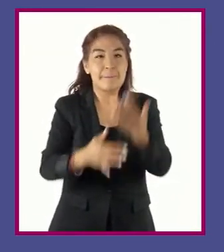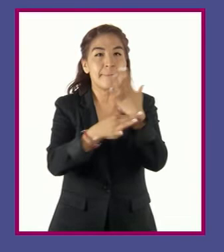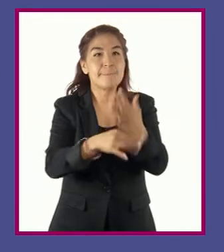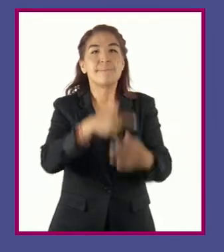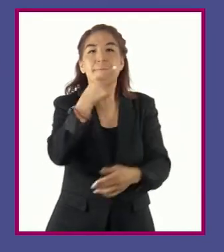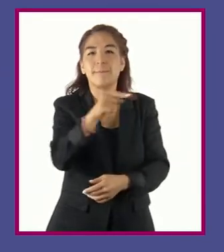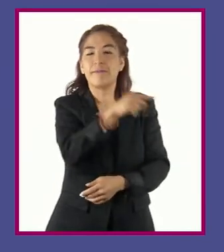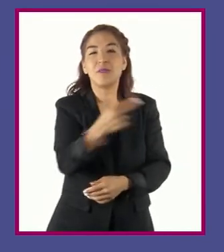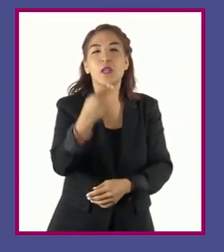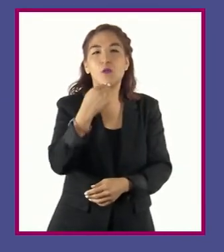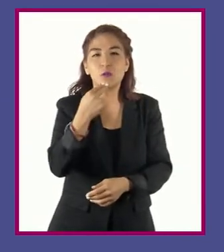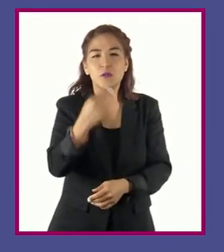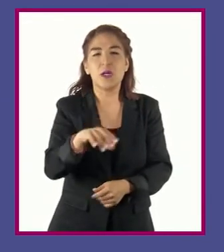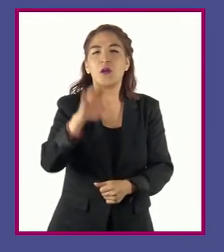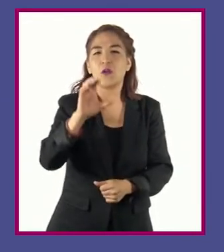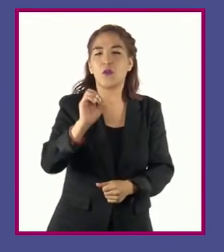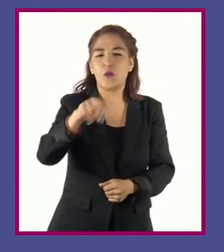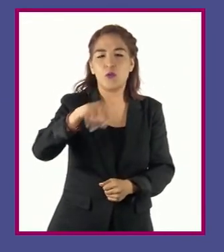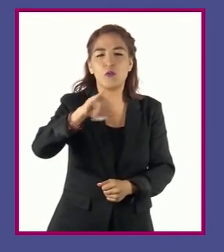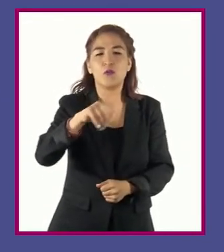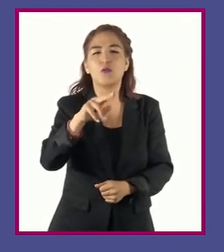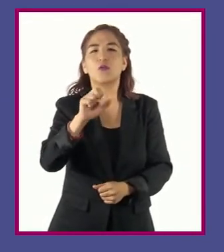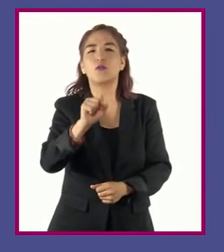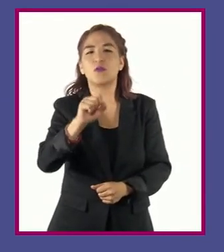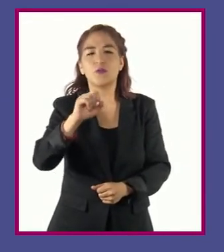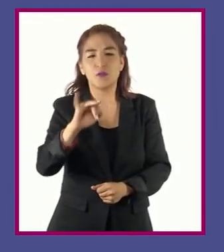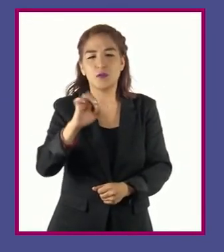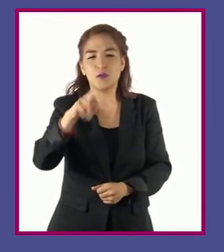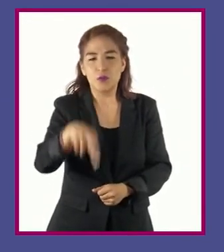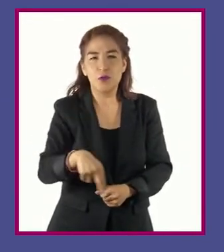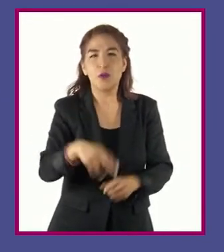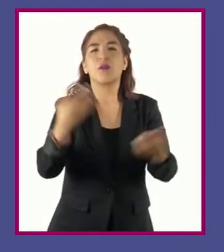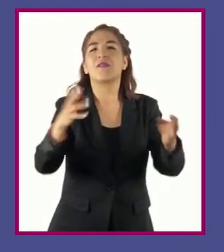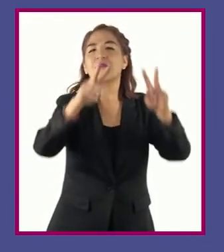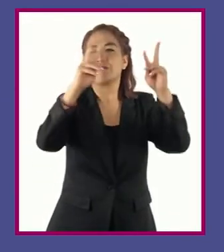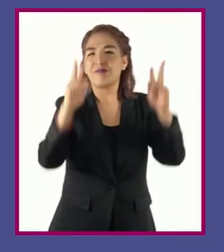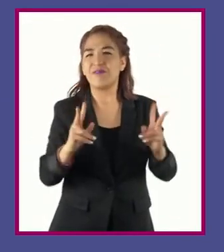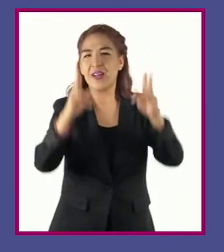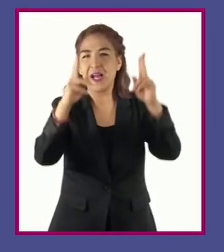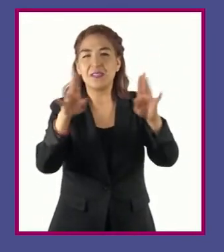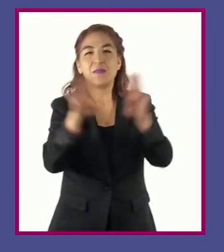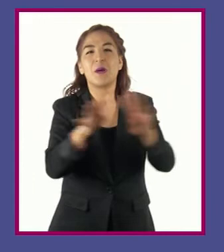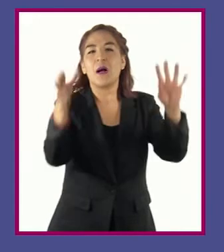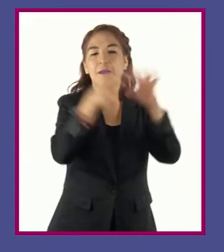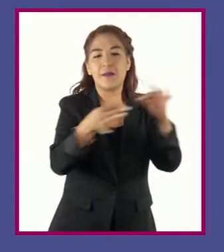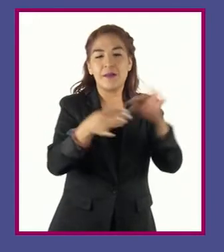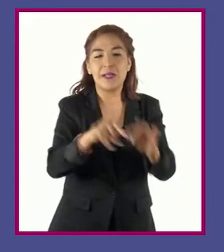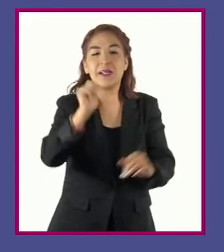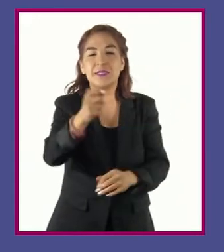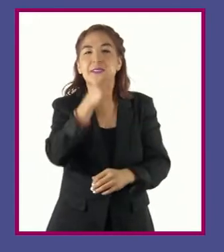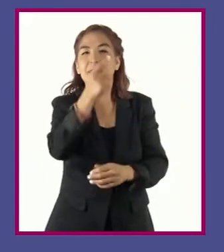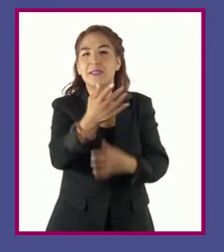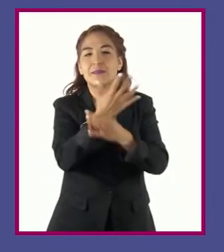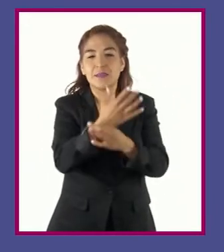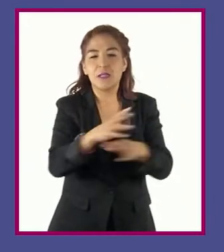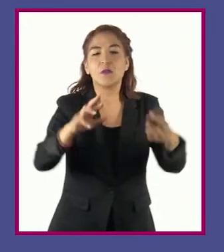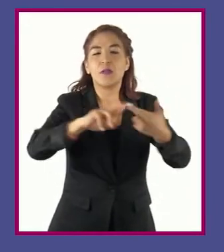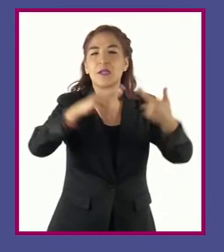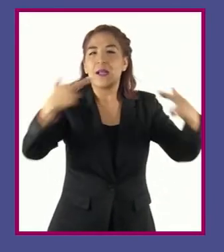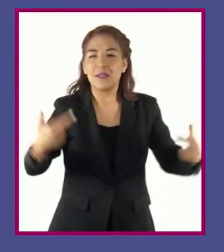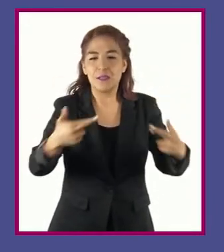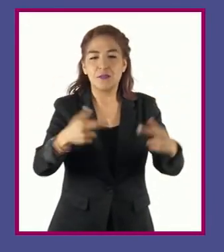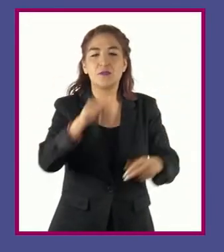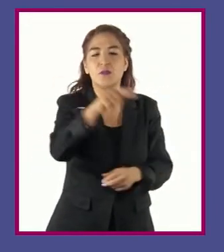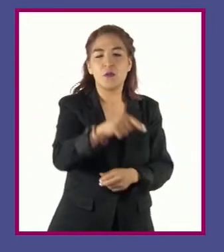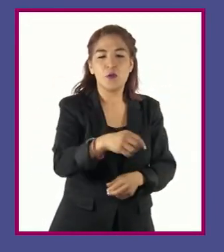por el uso de las conjunciones o de las frases conjuntivas que de alguna manera te indican la relación que tiene